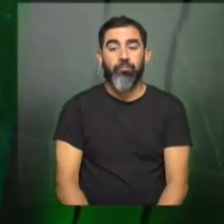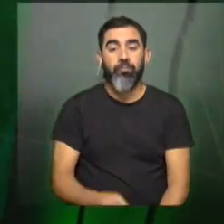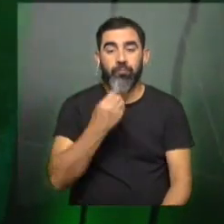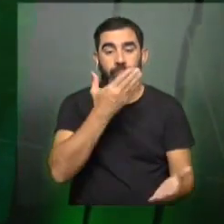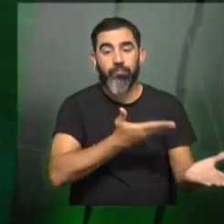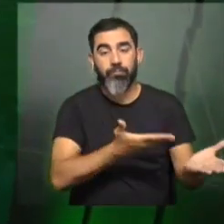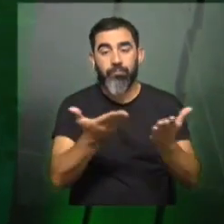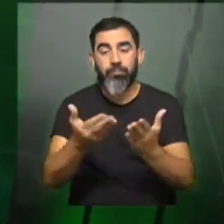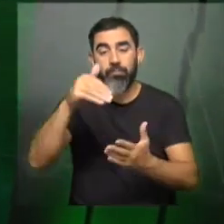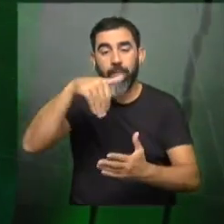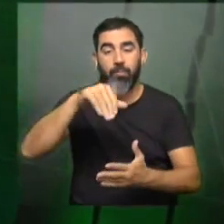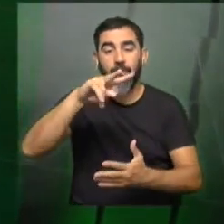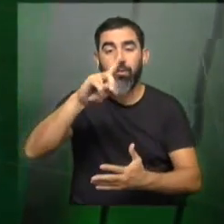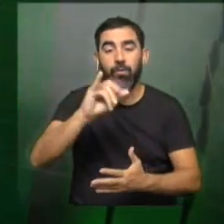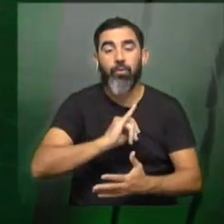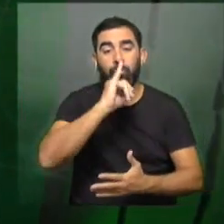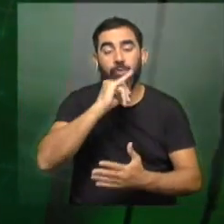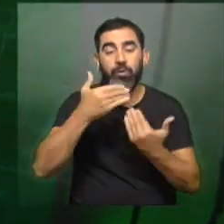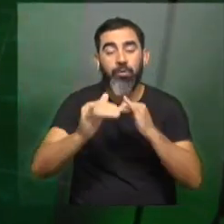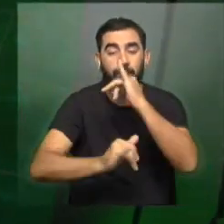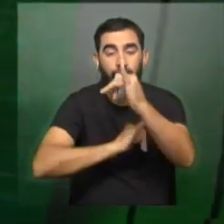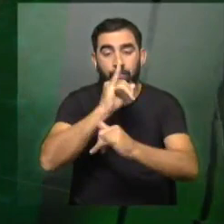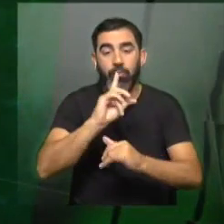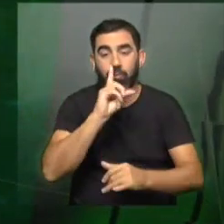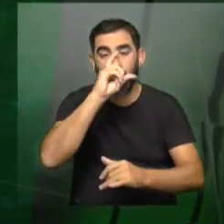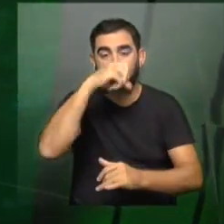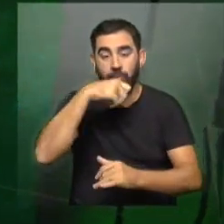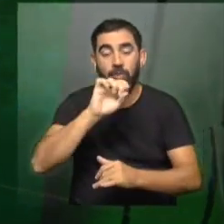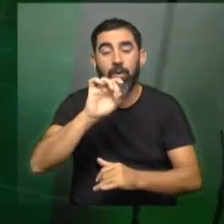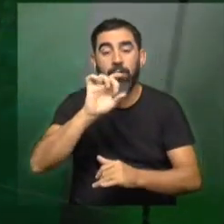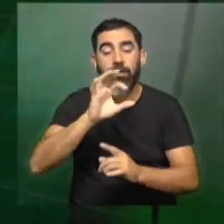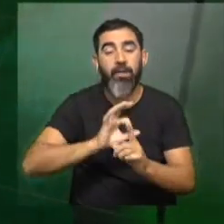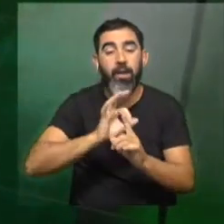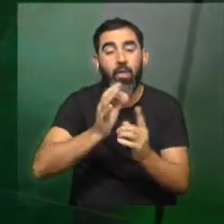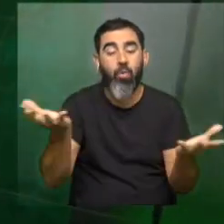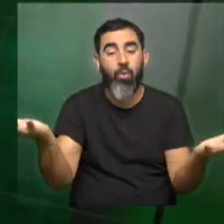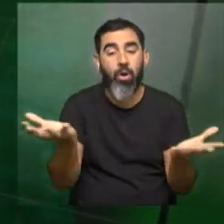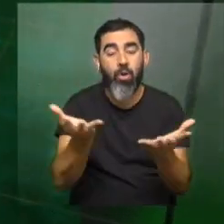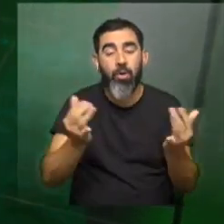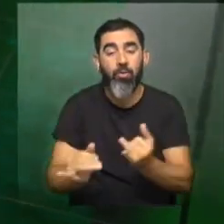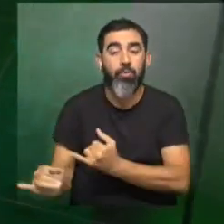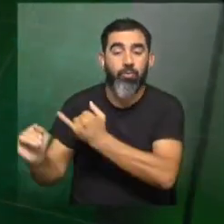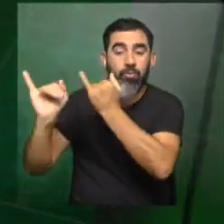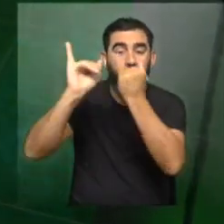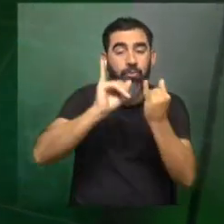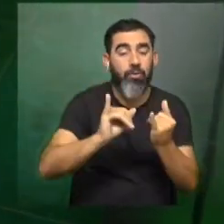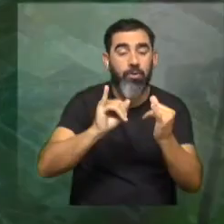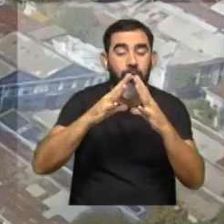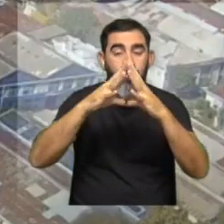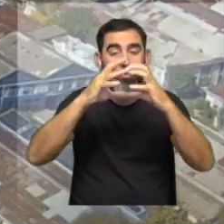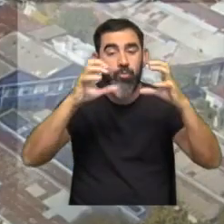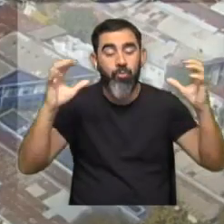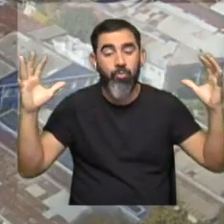Están bienvenidas, bienvenidos a MBD Noticias. Comenzamos con la información con 15 grados a esta hora en una jornada que va a seguir con el cielo